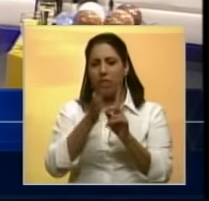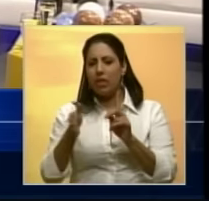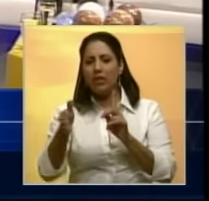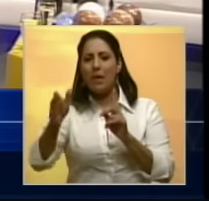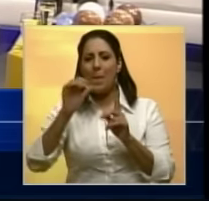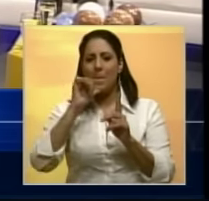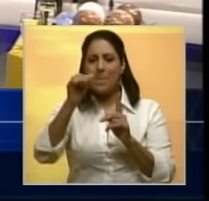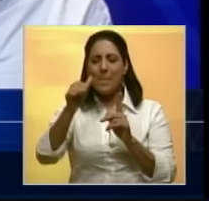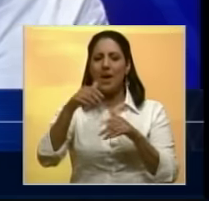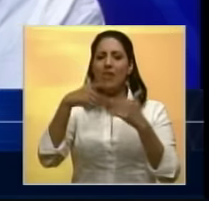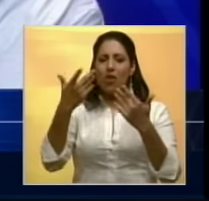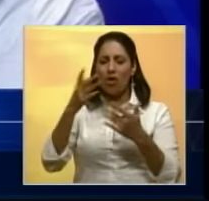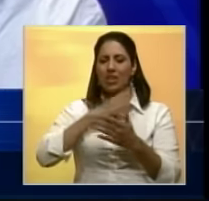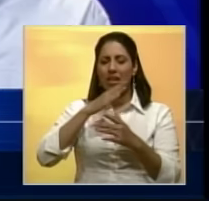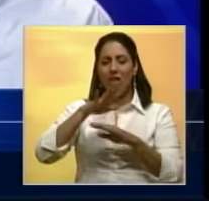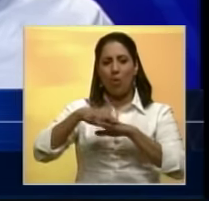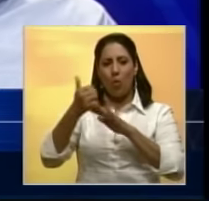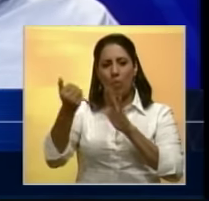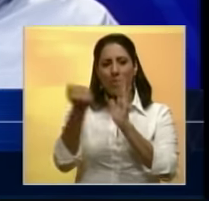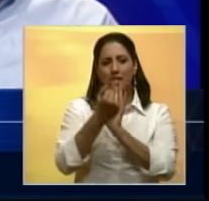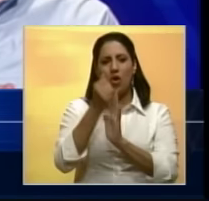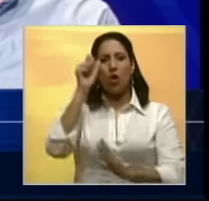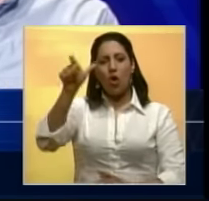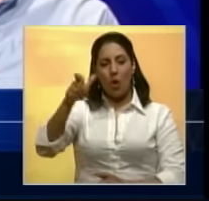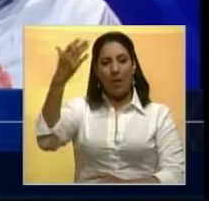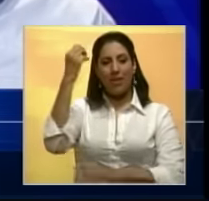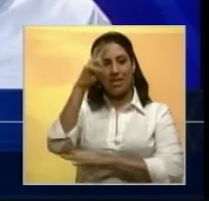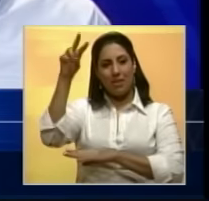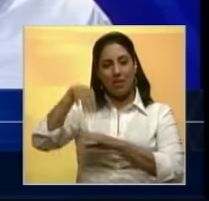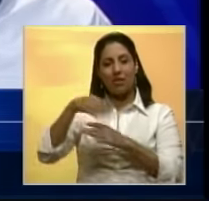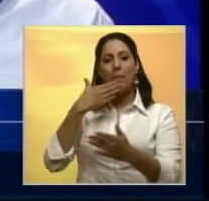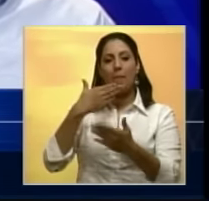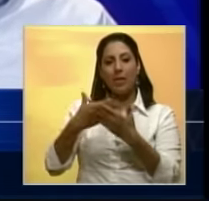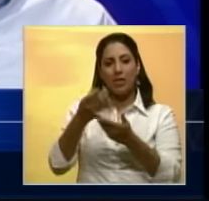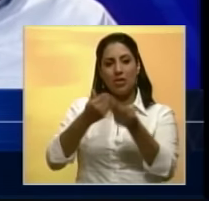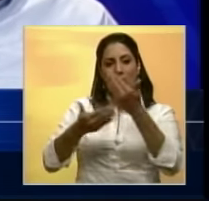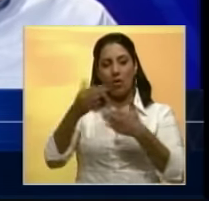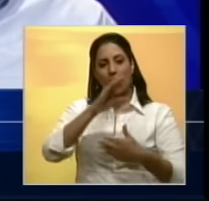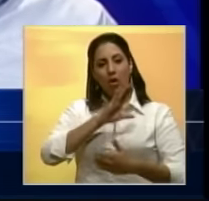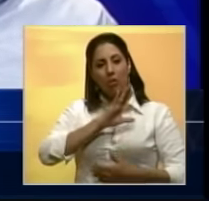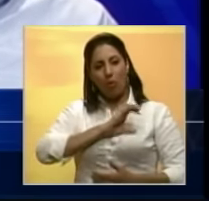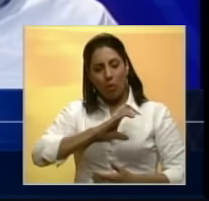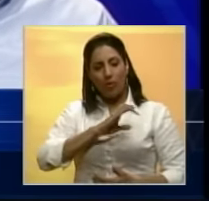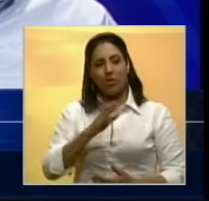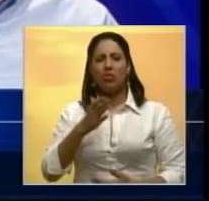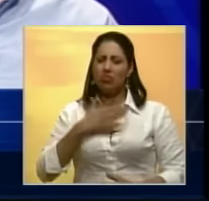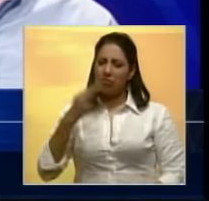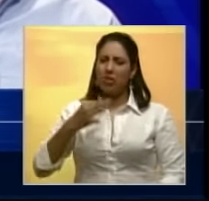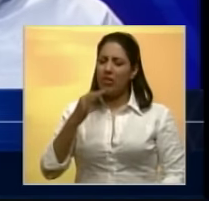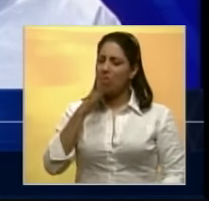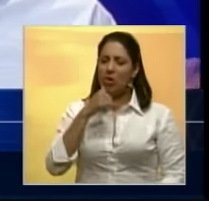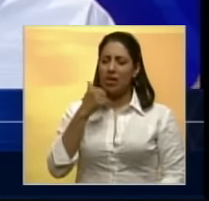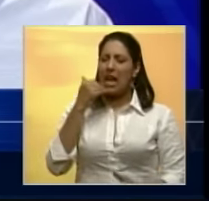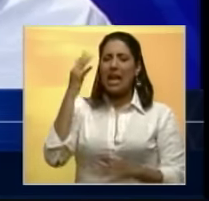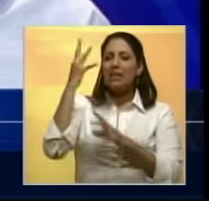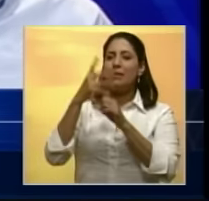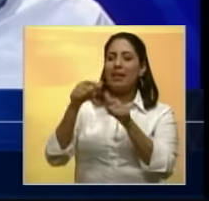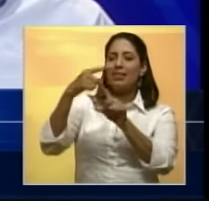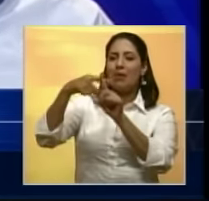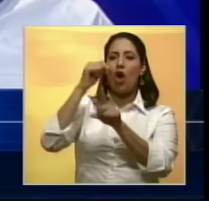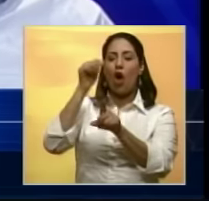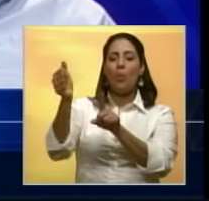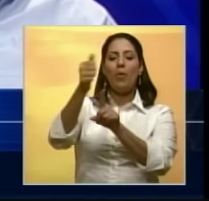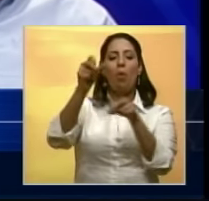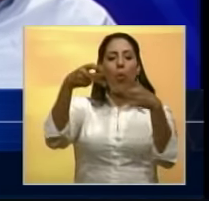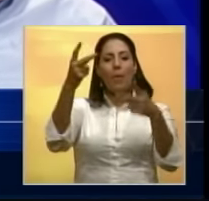fueron, tienen en una buena parte el sello de Sanguino desde la Asamblea Nacional como presidente de la Comisión de Finanzas. Yo la verdad es que no tengo grandes esperanzas en su rol